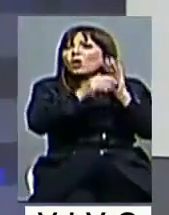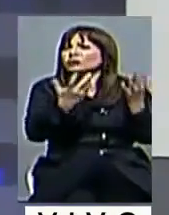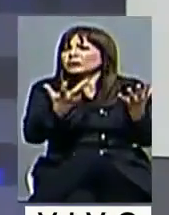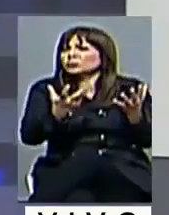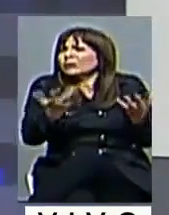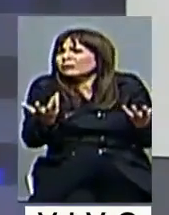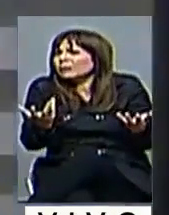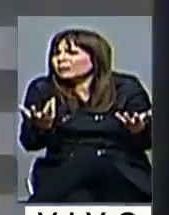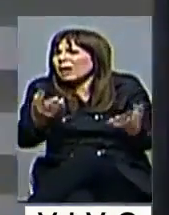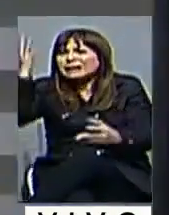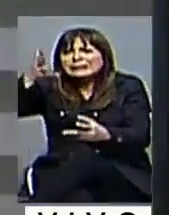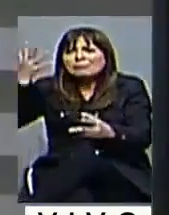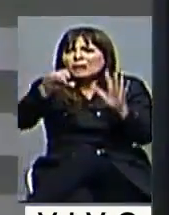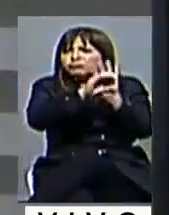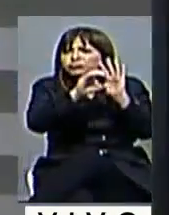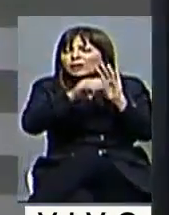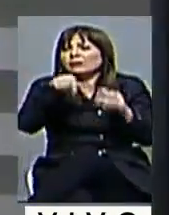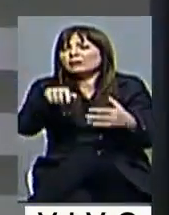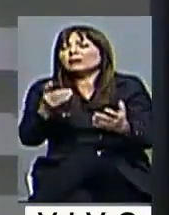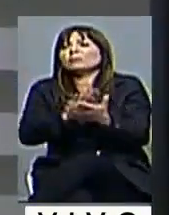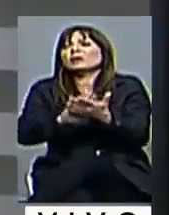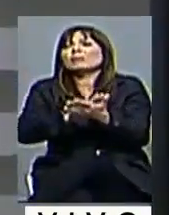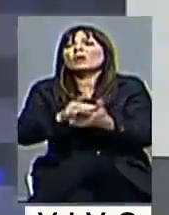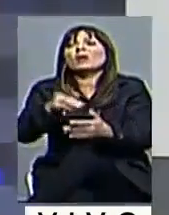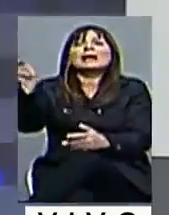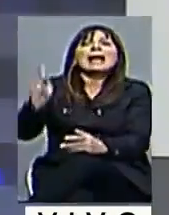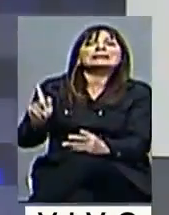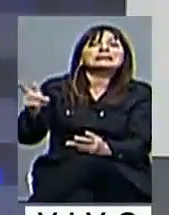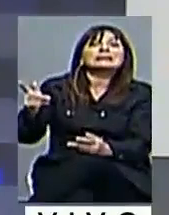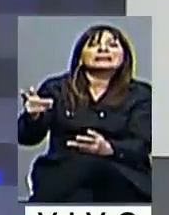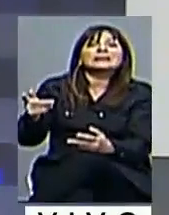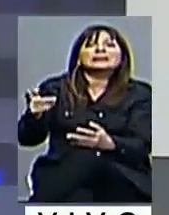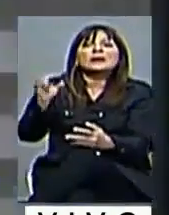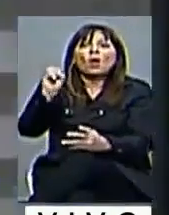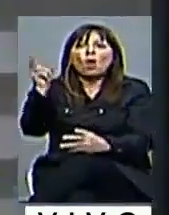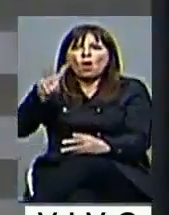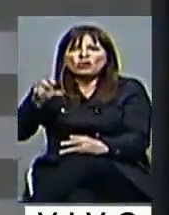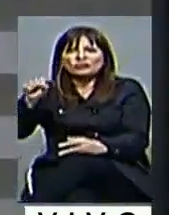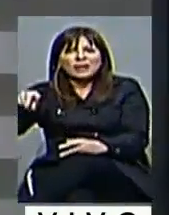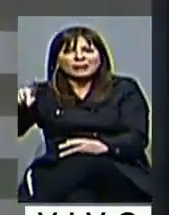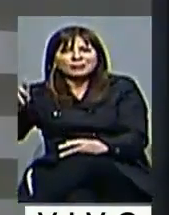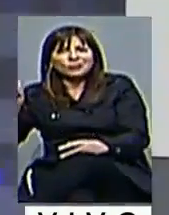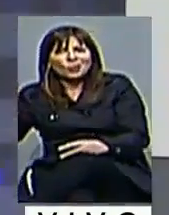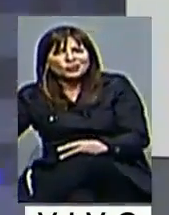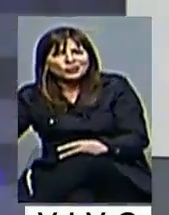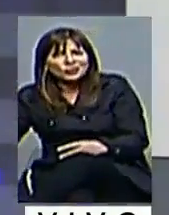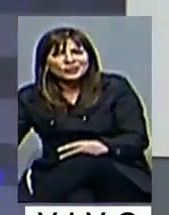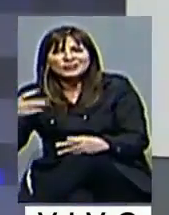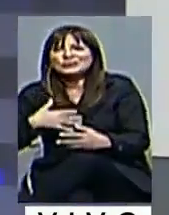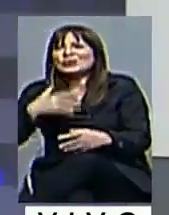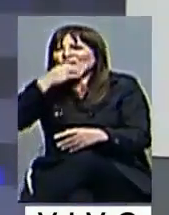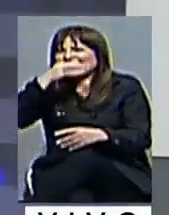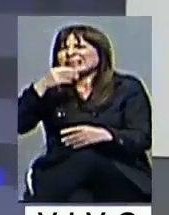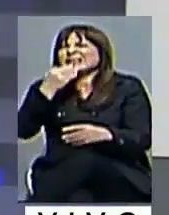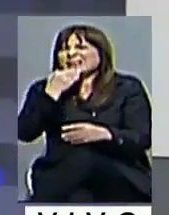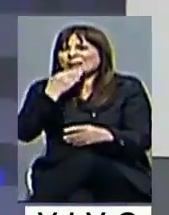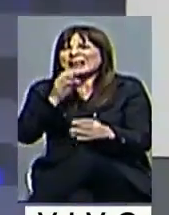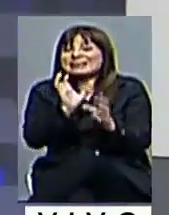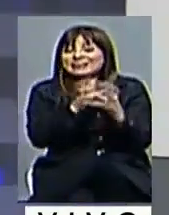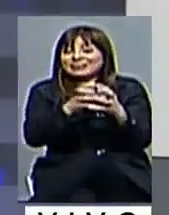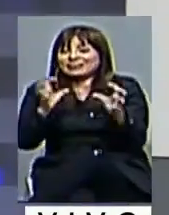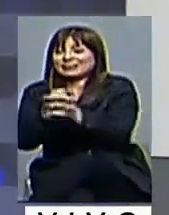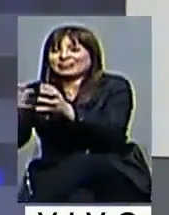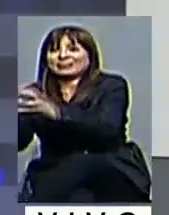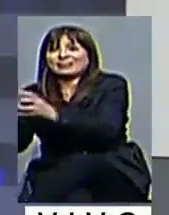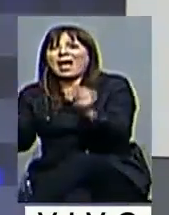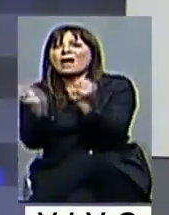¿Y el factor CAICA? ¿Cuál es ese? Cast. Casi. ¿Y Osandón? Es que te iba a decir también que aquí hay tres fuerzas que